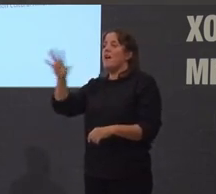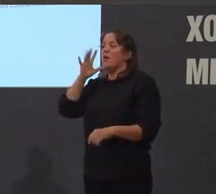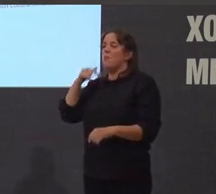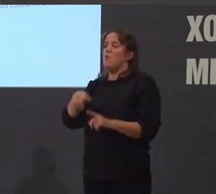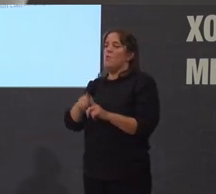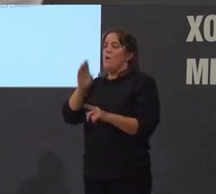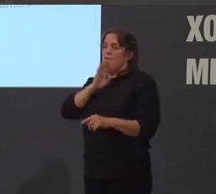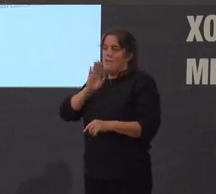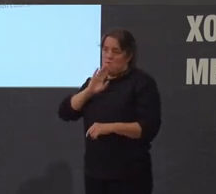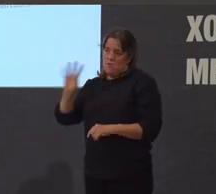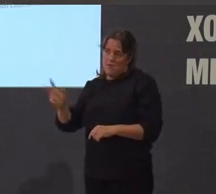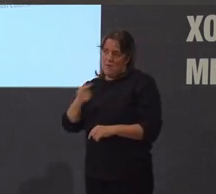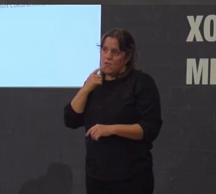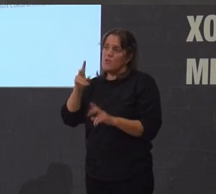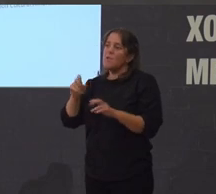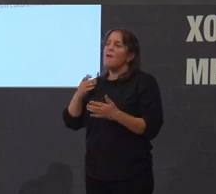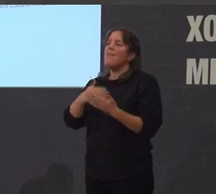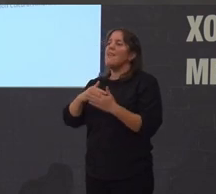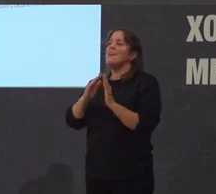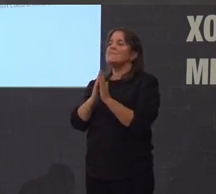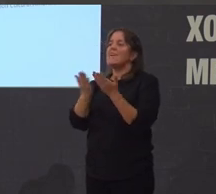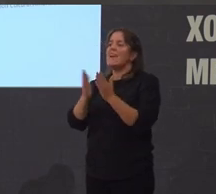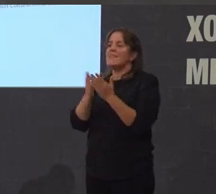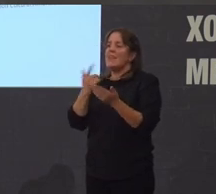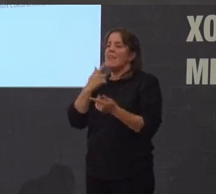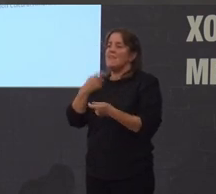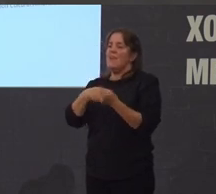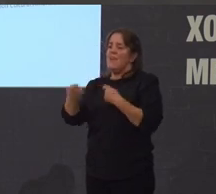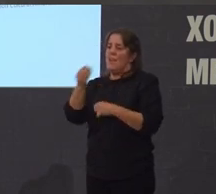irregularidades las cartillas de racionamiento